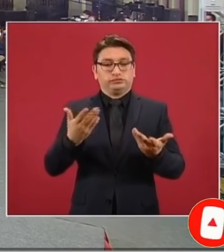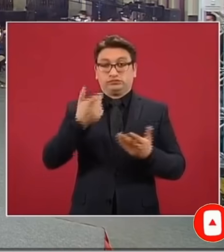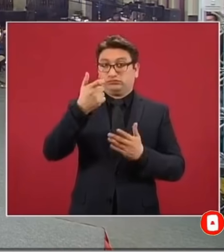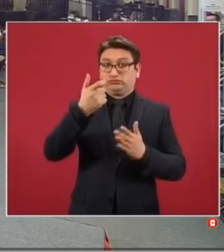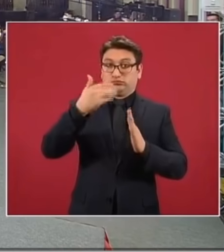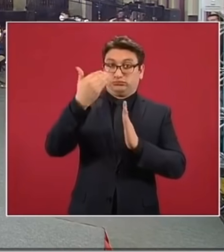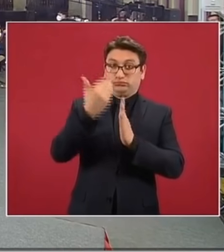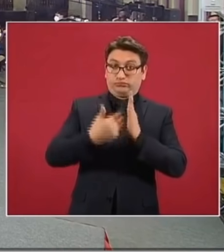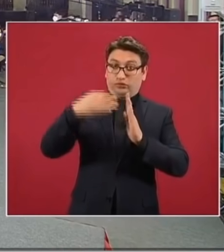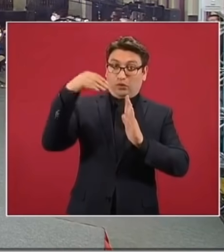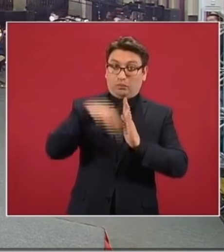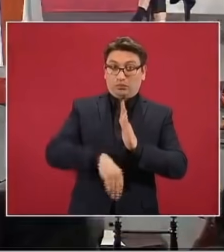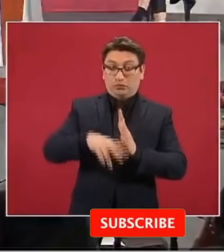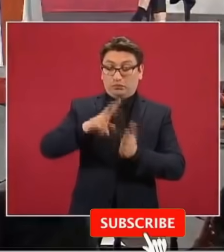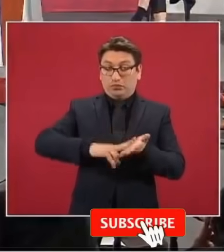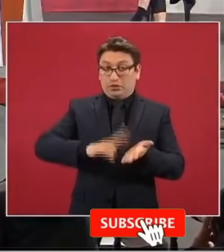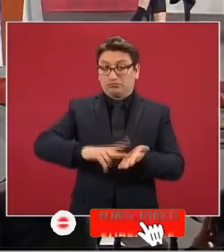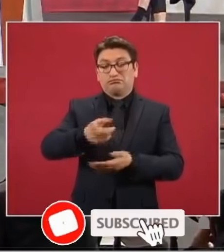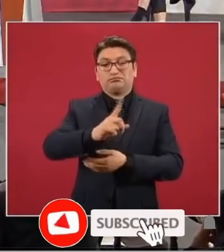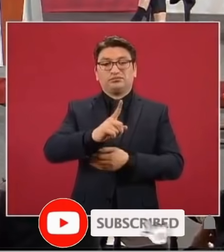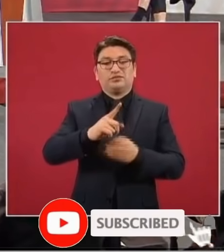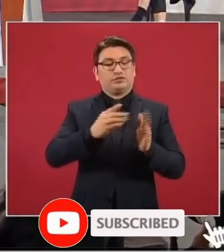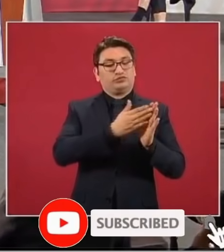depreciado, miren. Estos son 2 años,